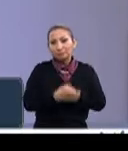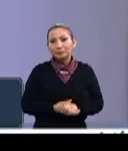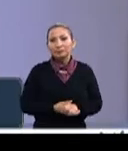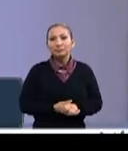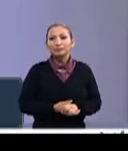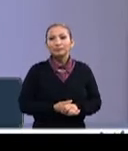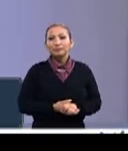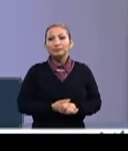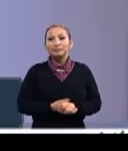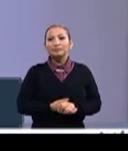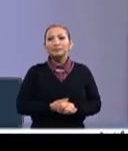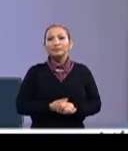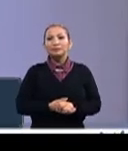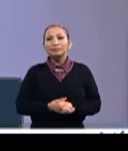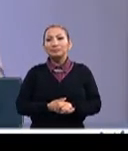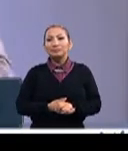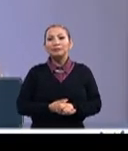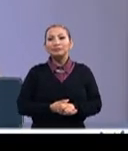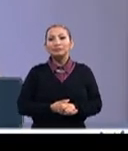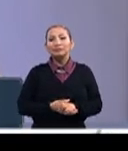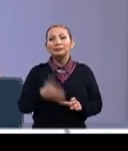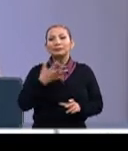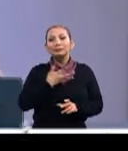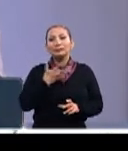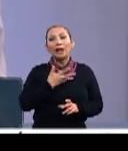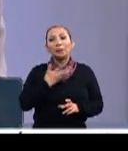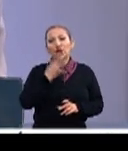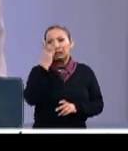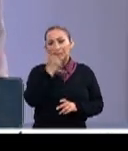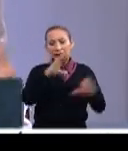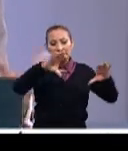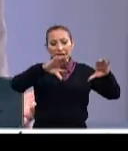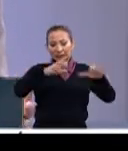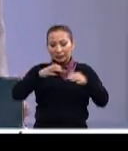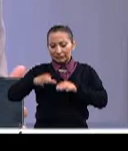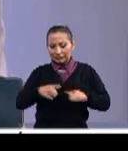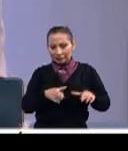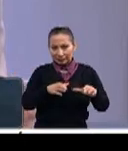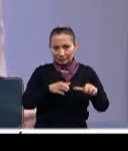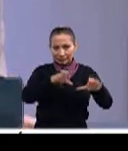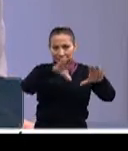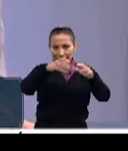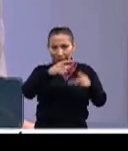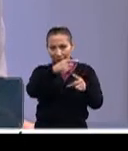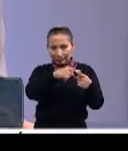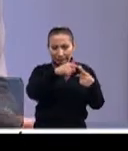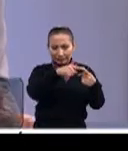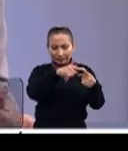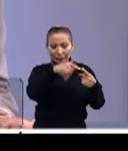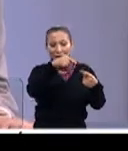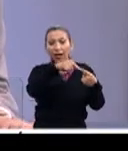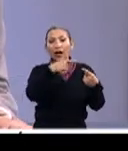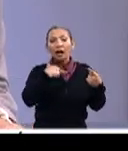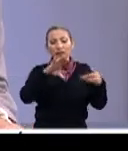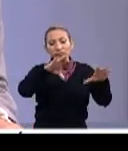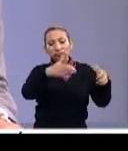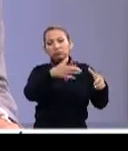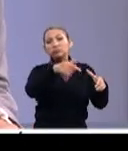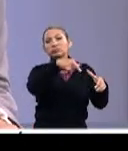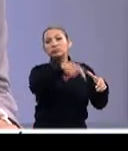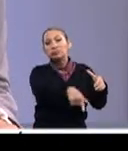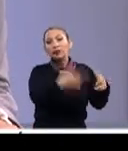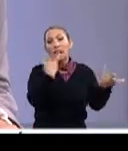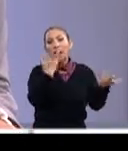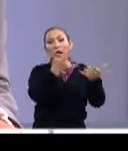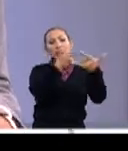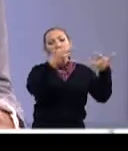revolución. Y tenemos pues tres categorías, tres grandes categorías. La primera categoría es una categoría a